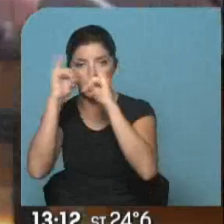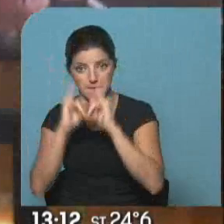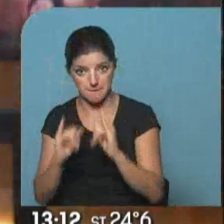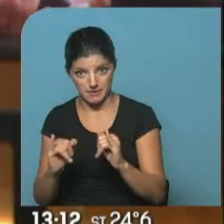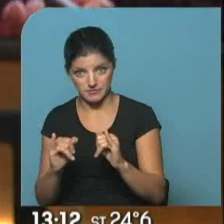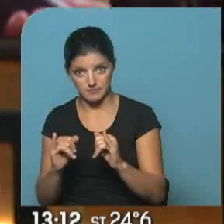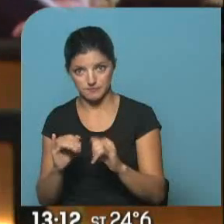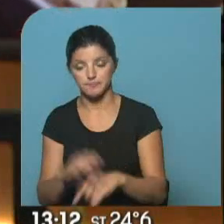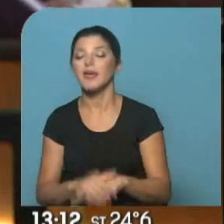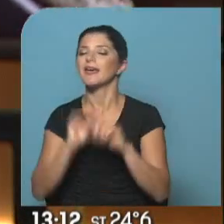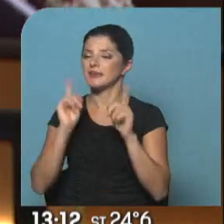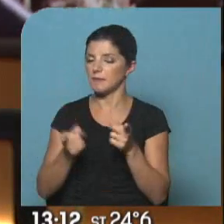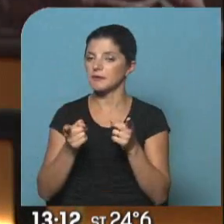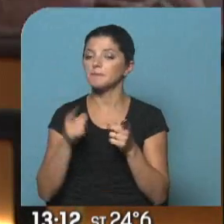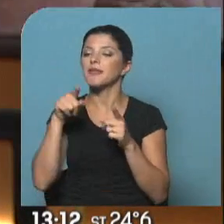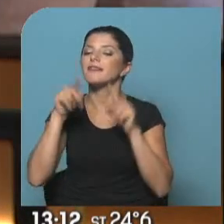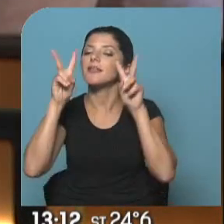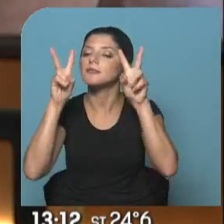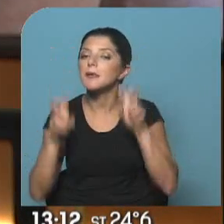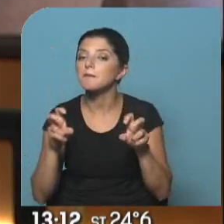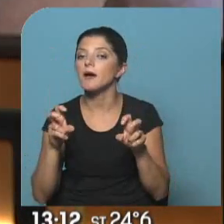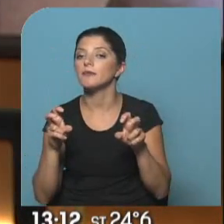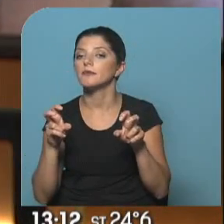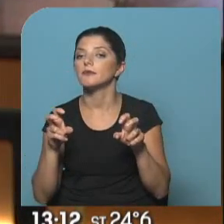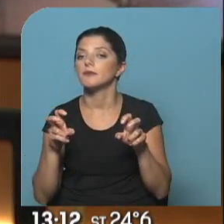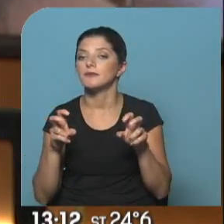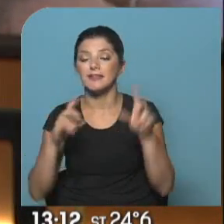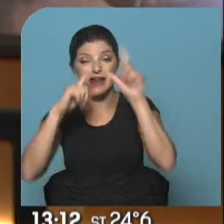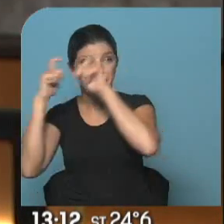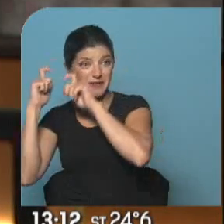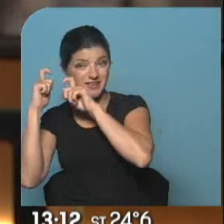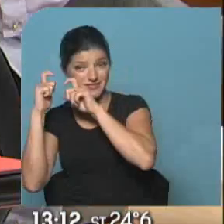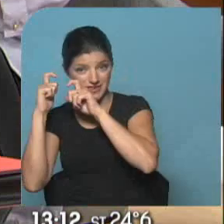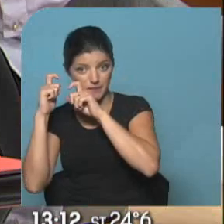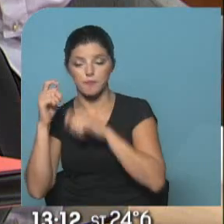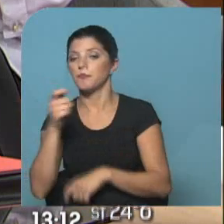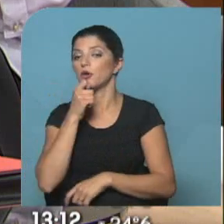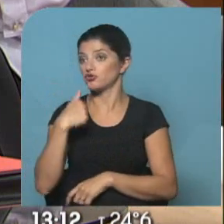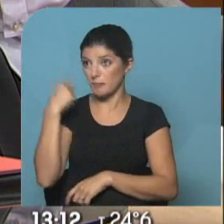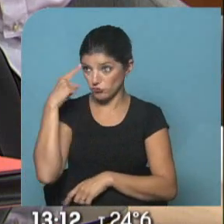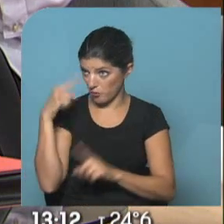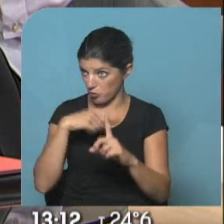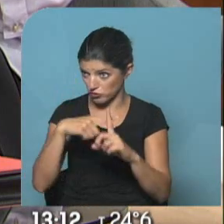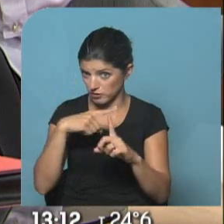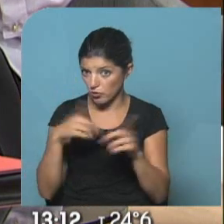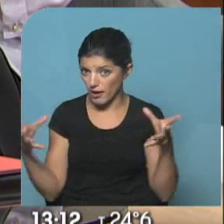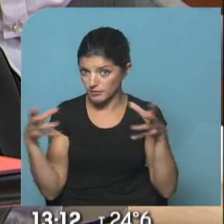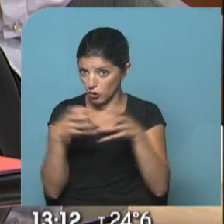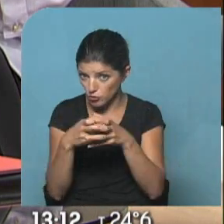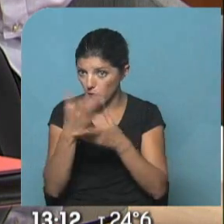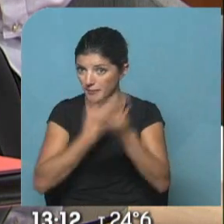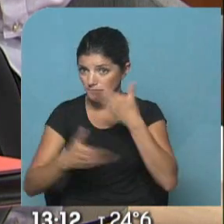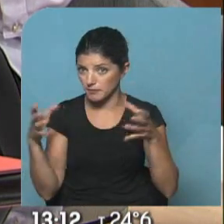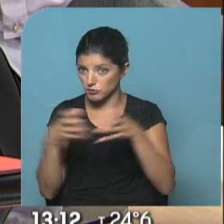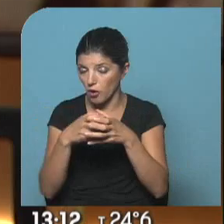tema de misiones de paz internacionaliza mucho la experiencia de los militares. O sea que en general yo tengo una visión positiva de la participación de los